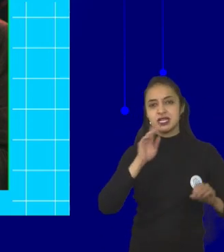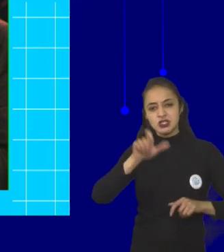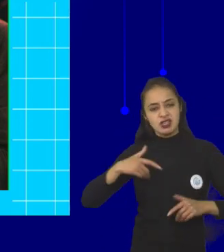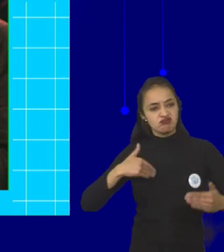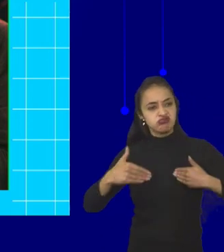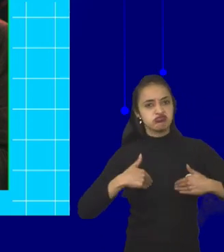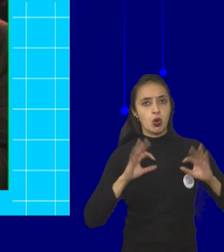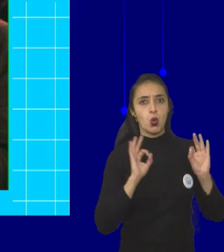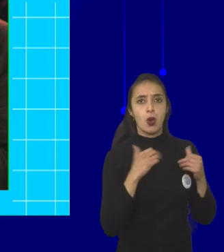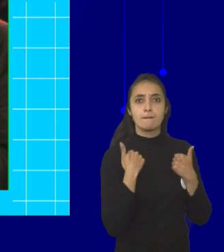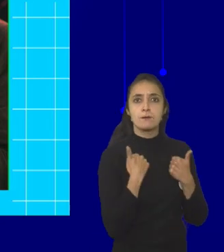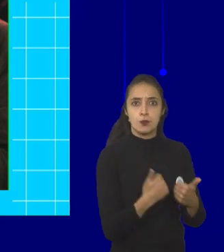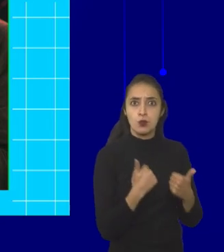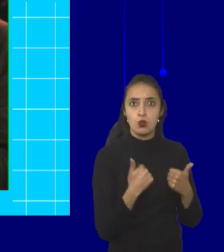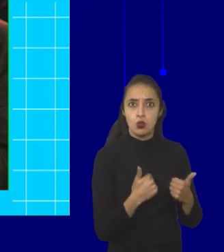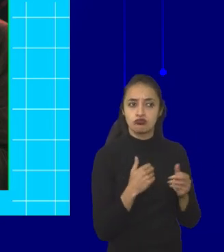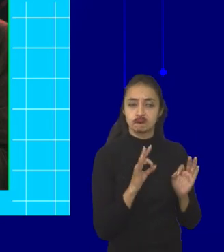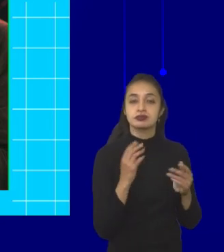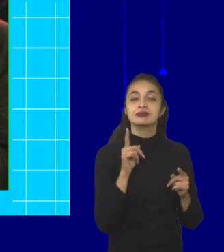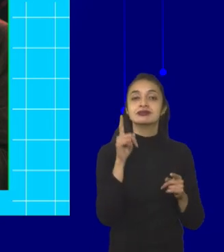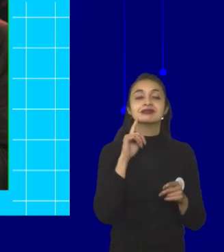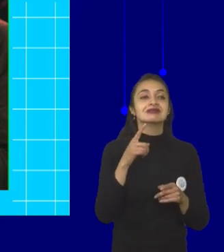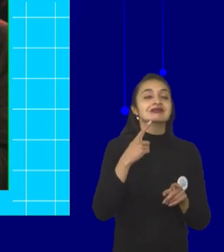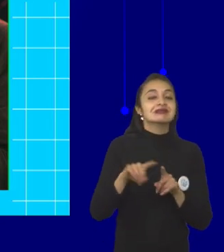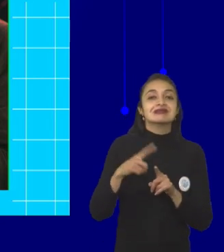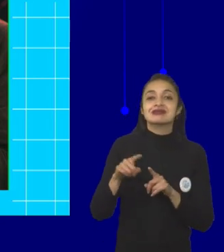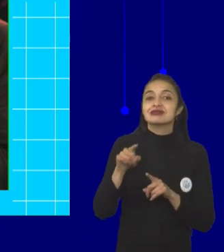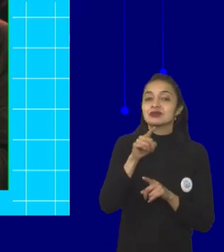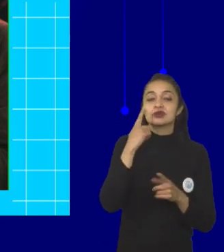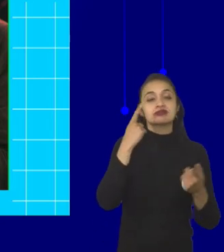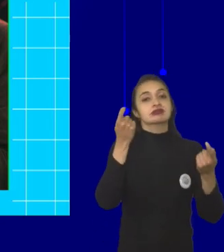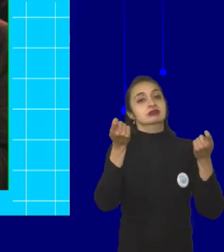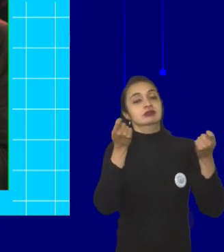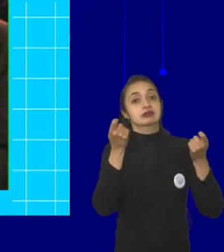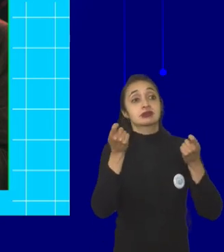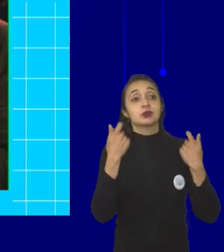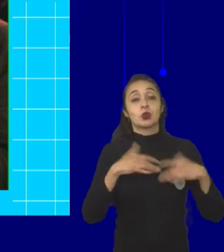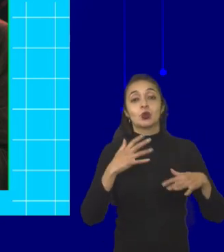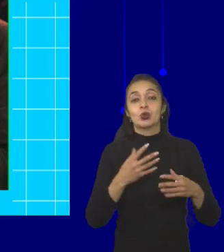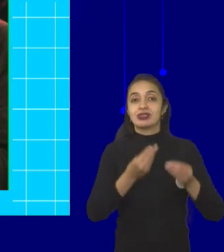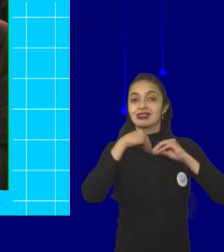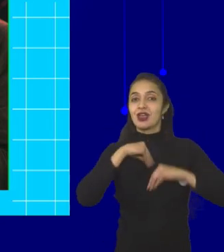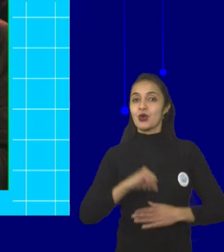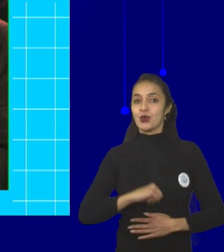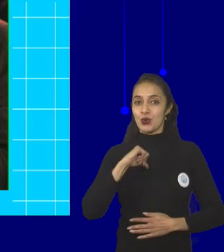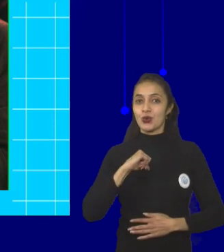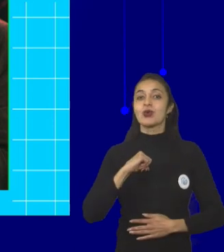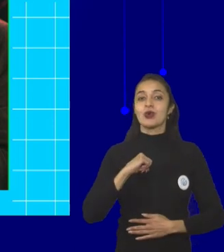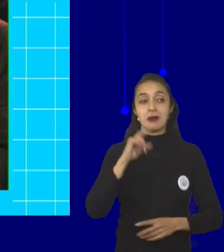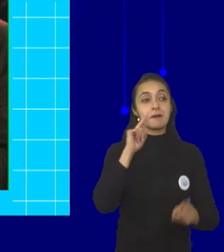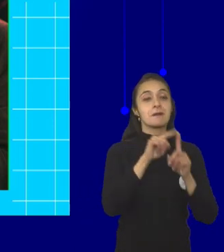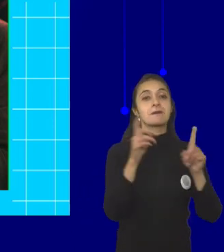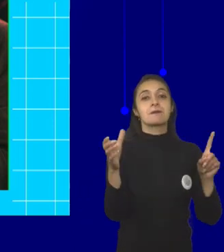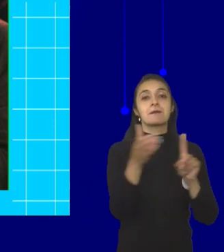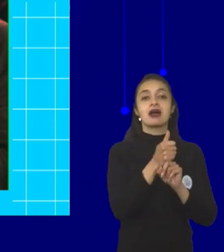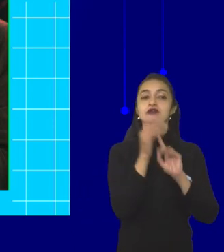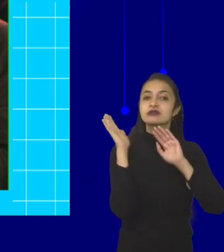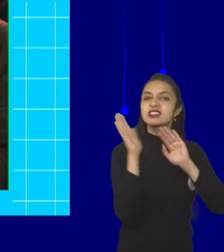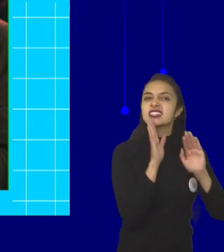actores, ahí hay todo lo que ustedes le quieran sumar y es un orgullo realmente que sea un logro de